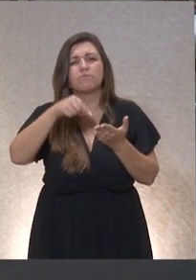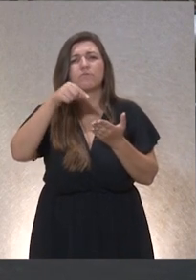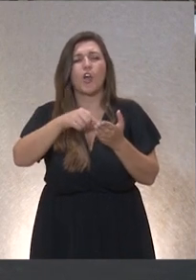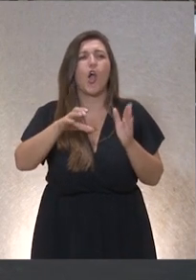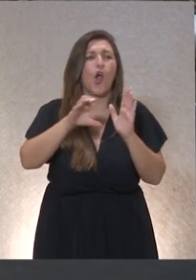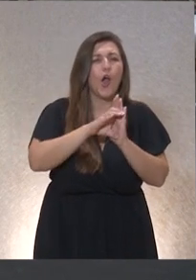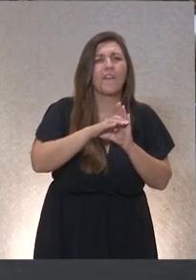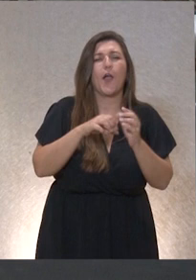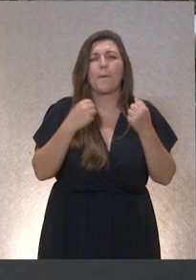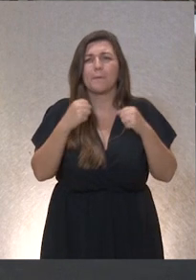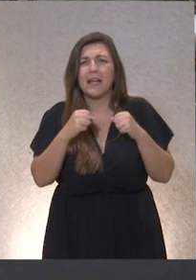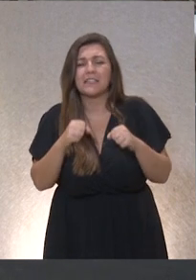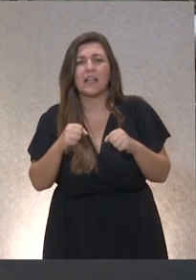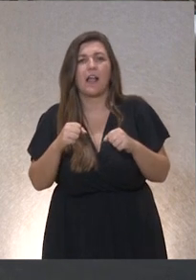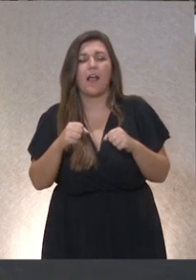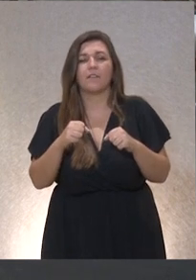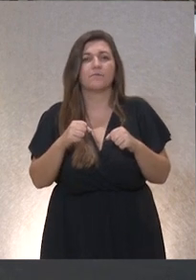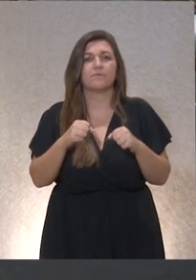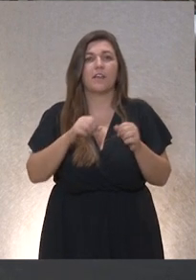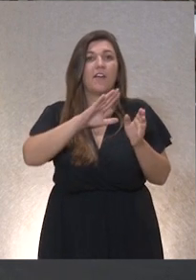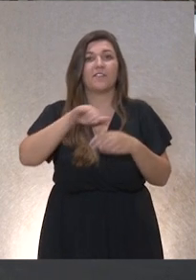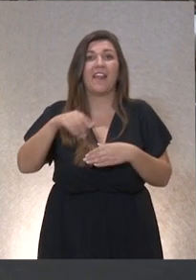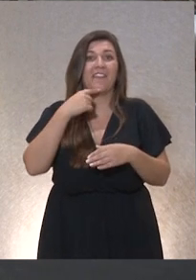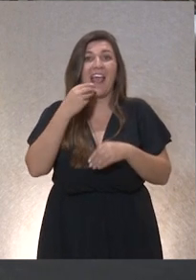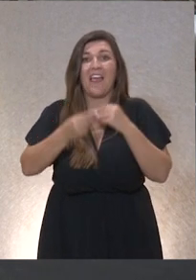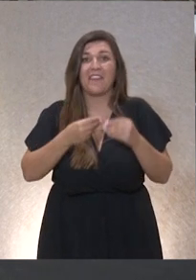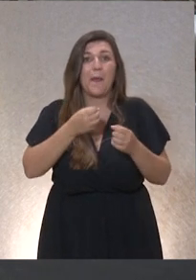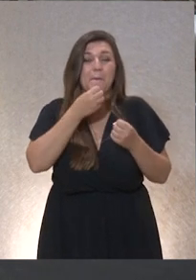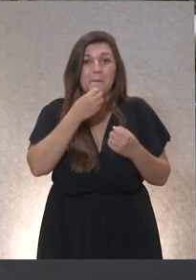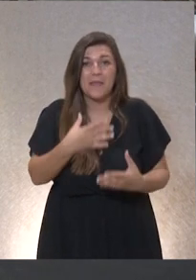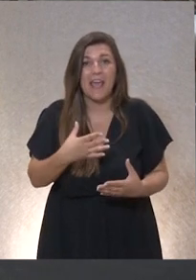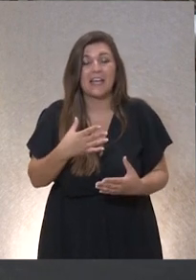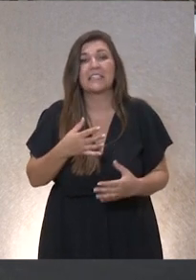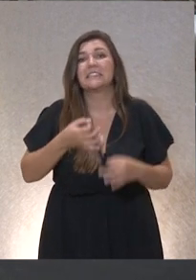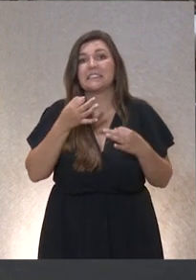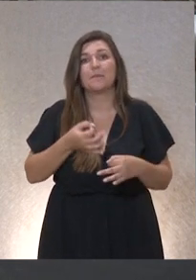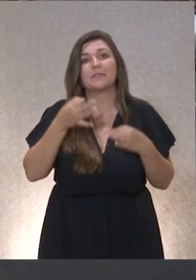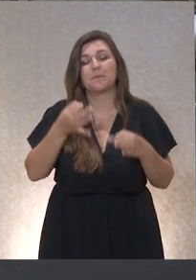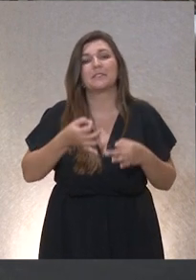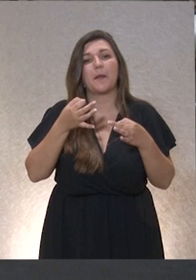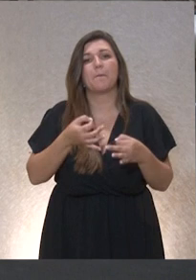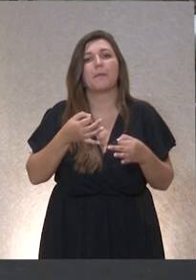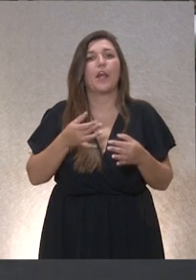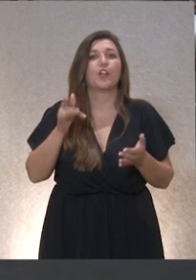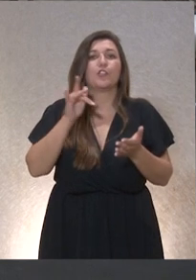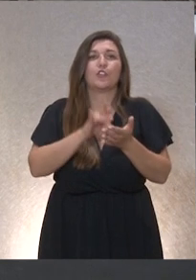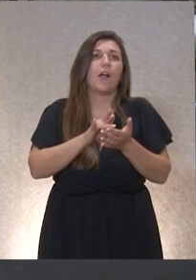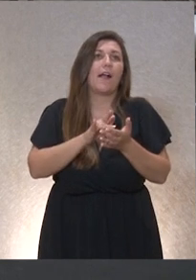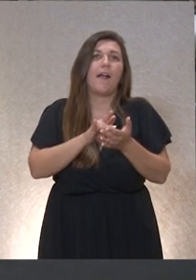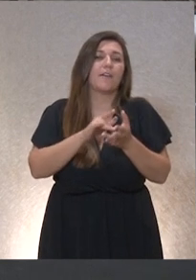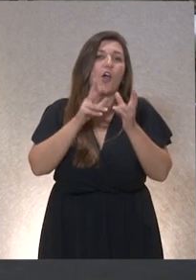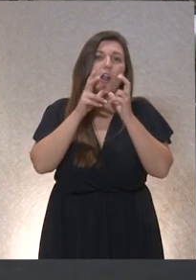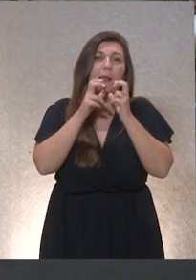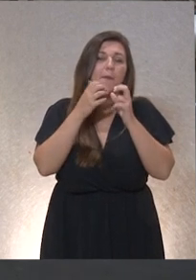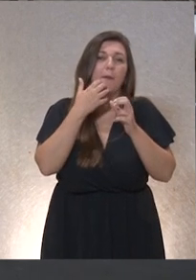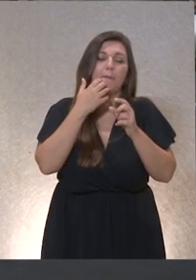prácticas y llegó un punto en que dijimos si hay que hacerlo bien siempre luego te acaba ocurriendo la tragedia por ejemplo